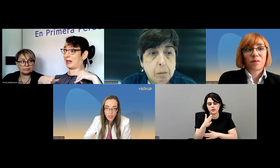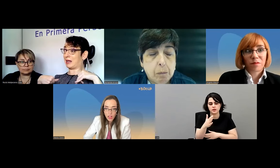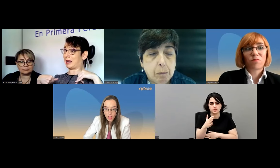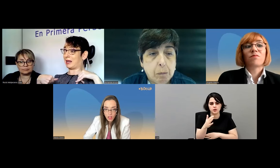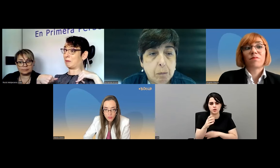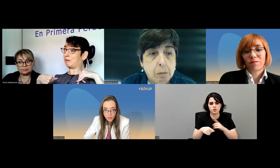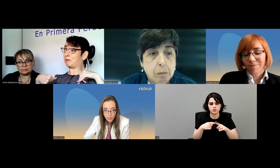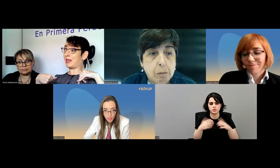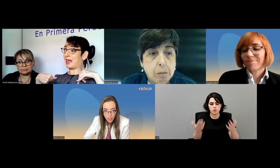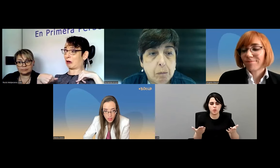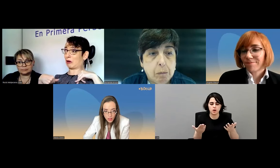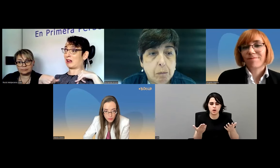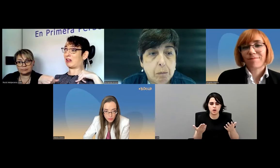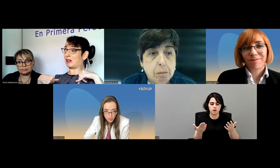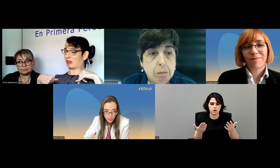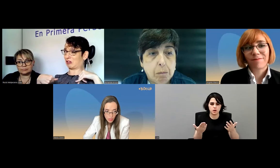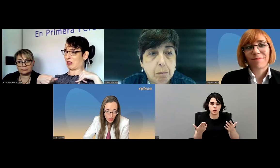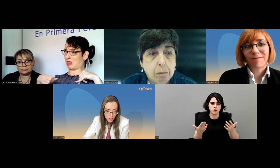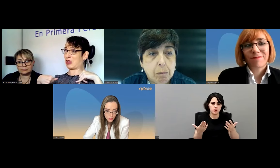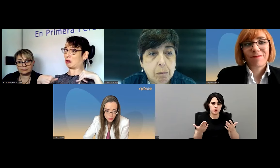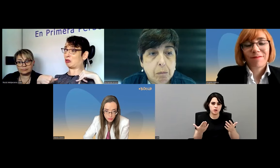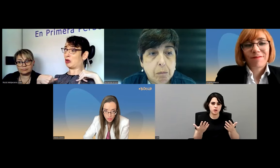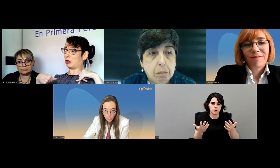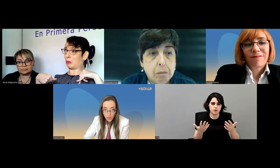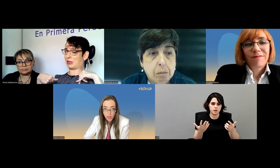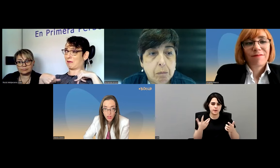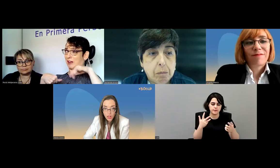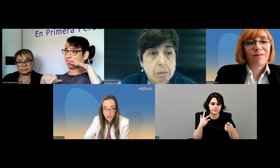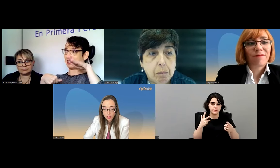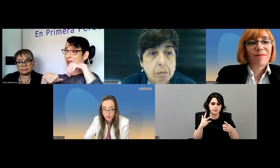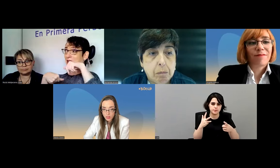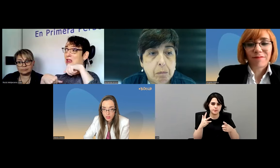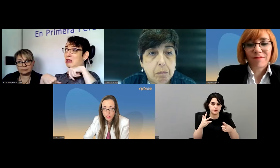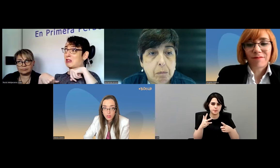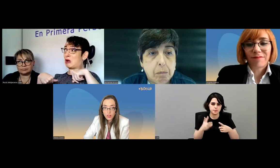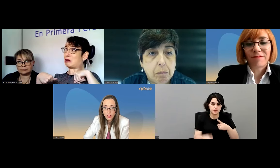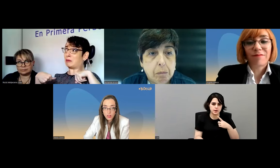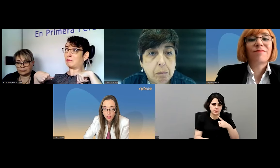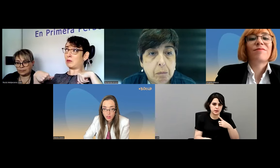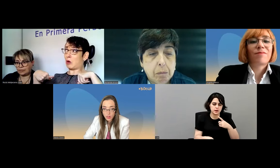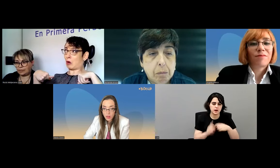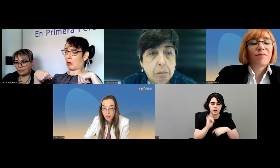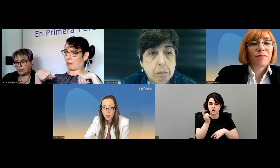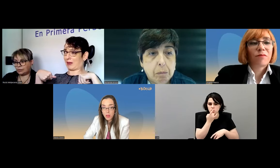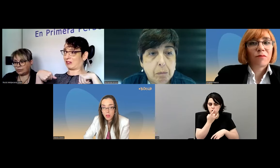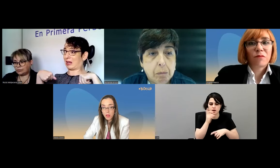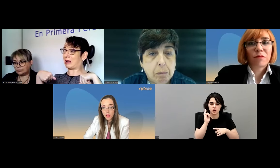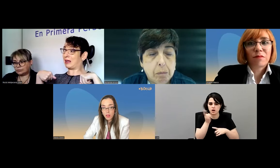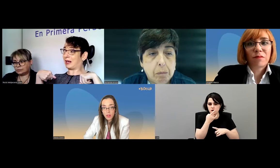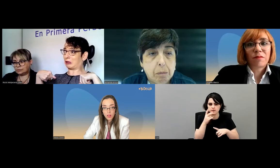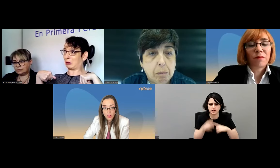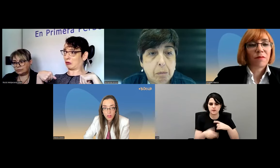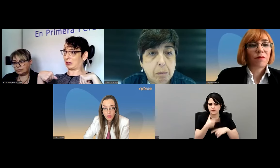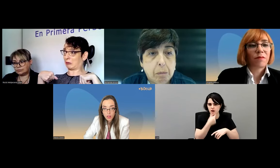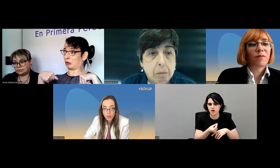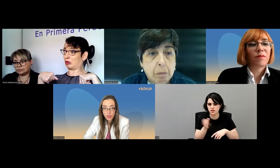caer en errores tan sencillos como la infantilización, o como pensar